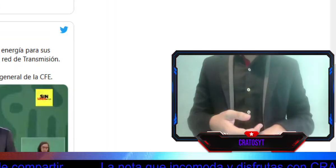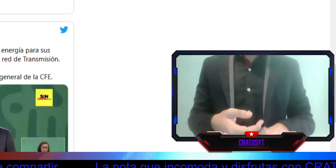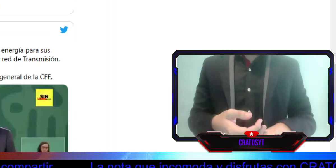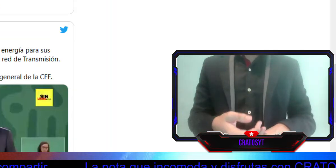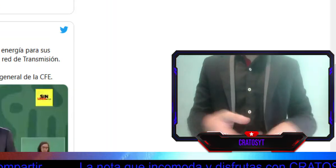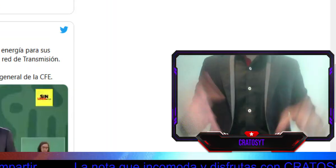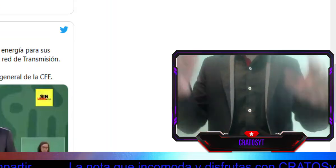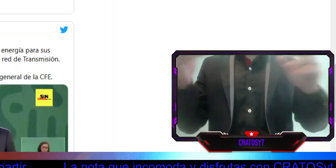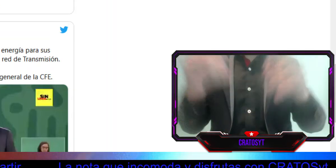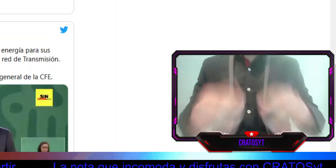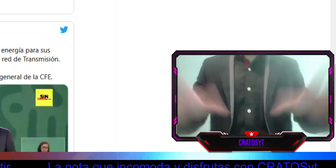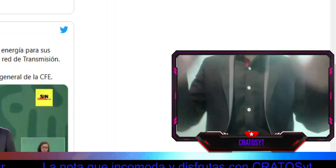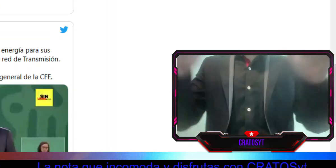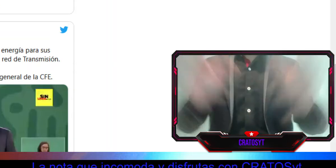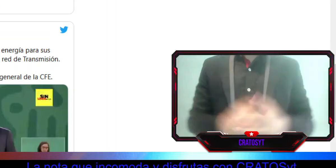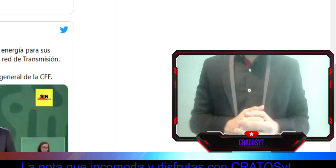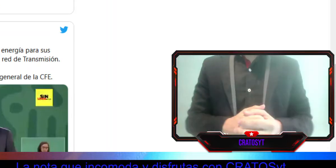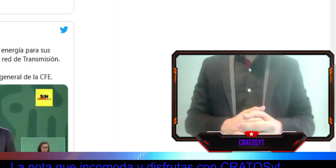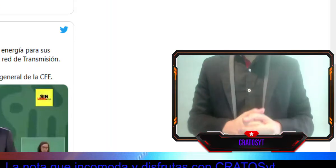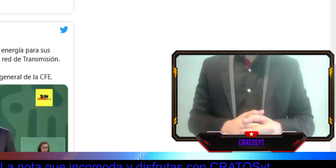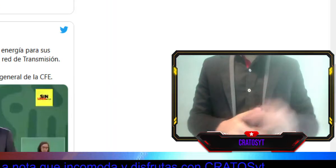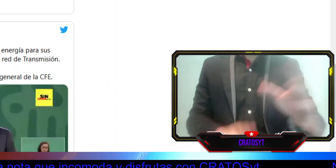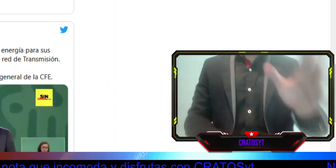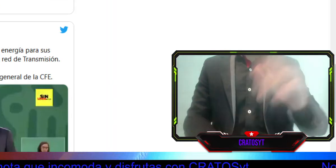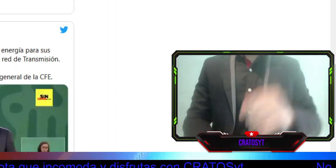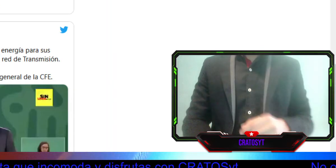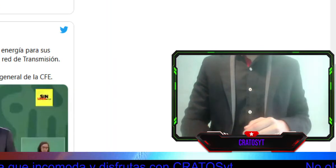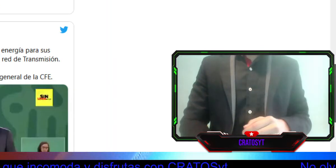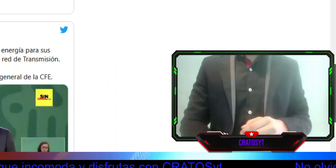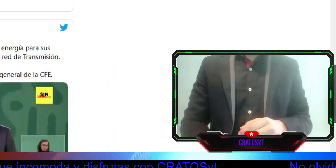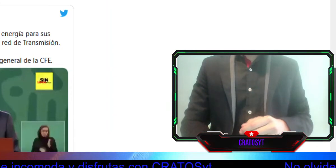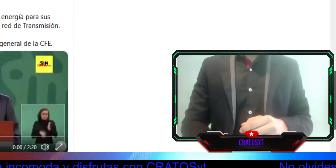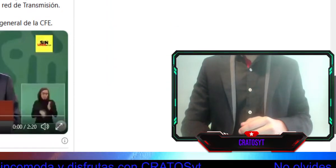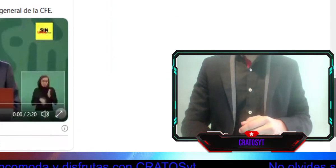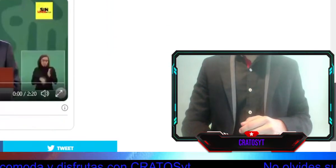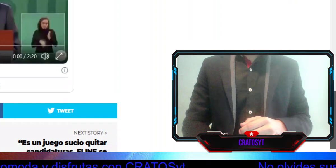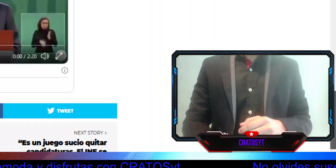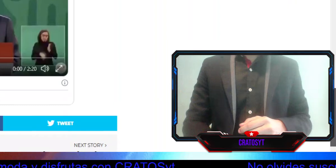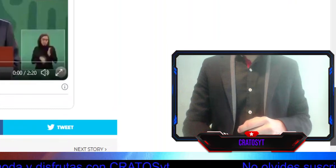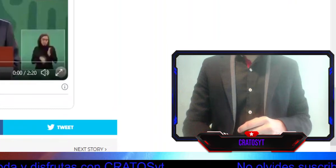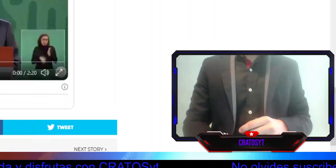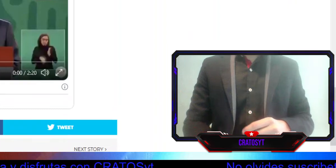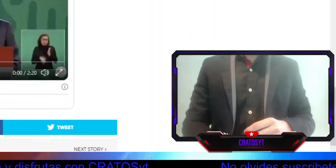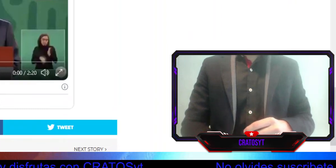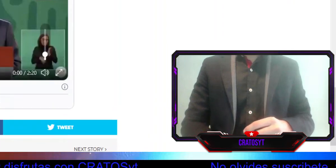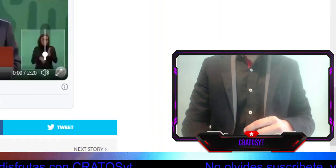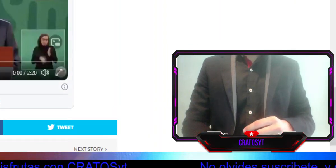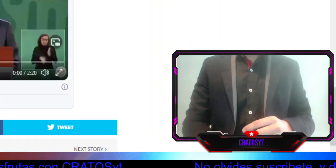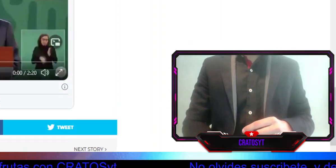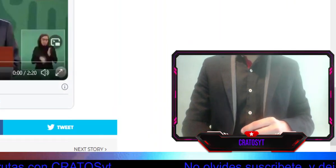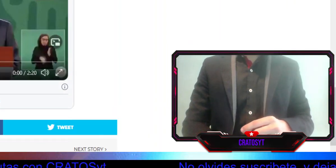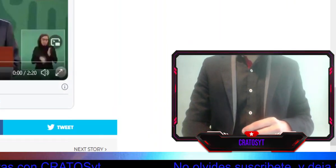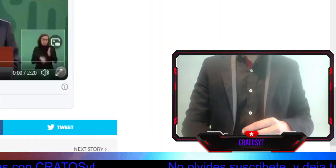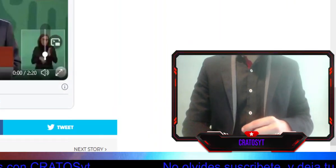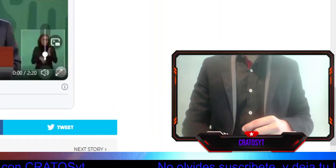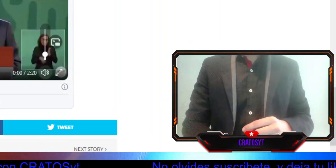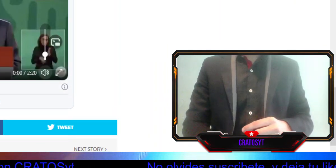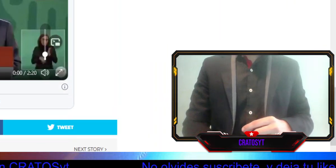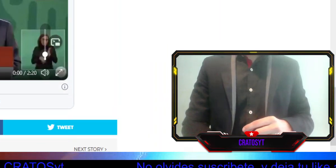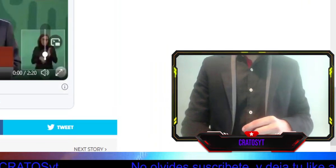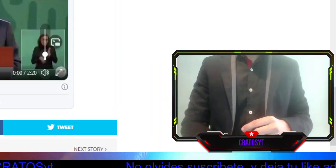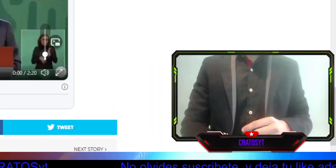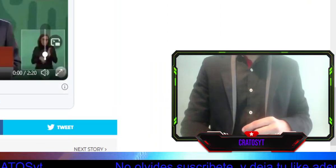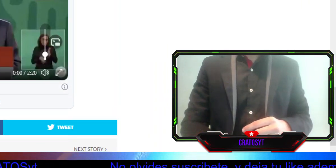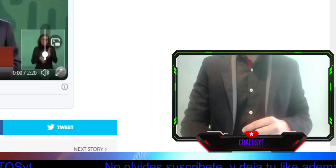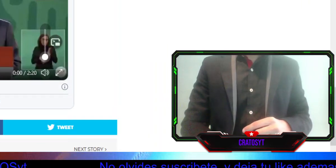Peña Nieto y un sinfín de cosas que pudimos seguir viendo por ahí. Pero bueno, aquí la nota yo se les voy a poner lo que menciona Bartlett a grandes rasgos.